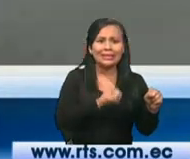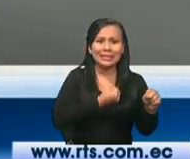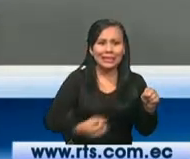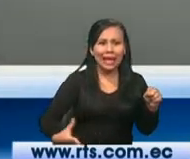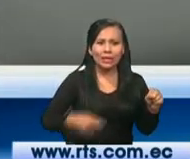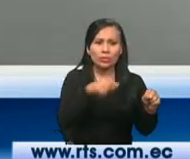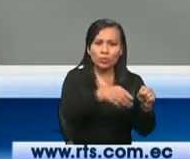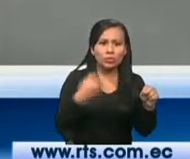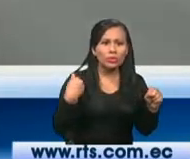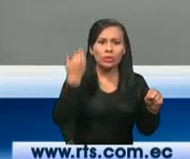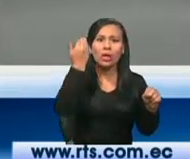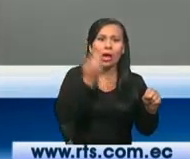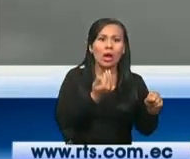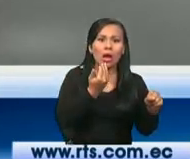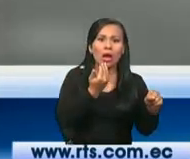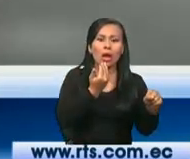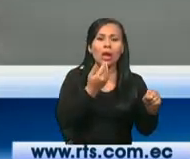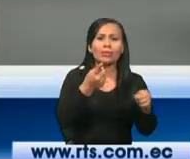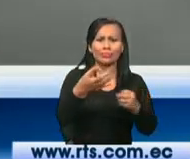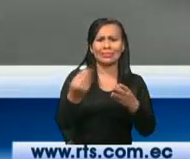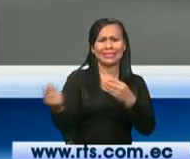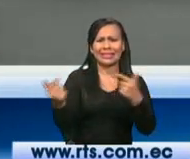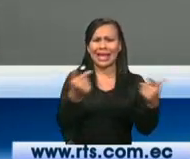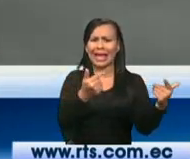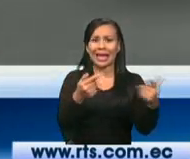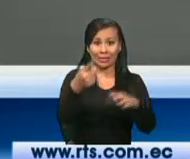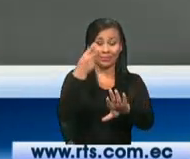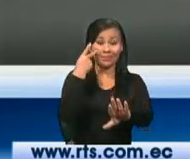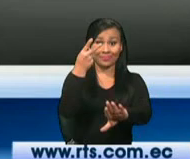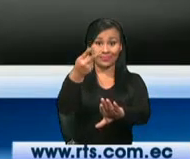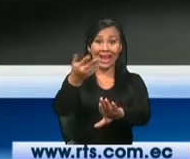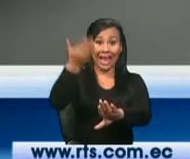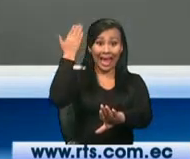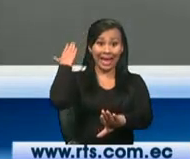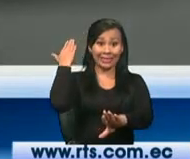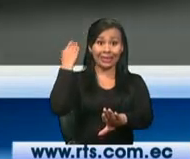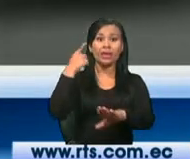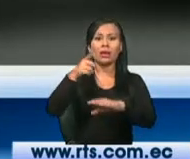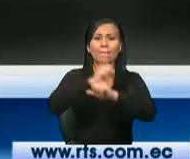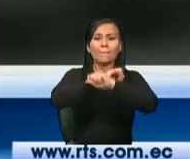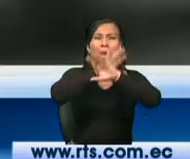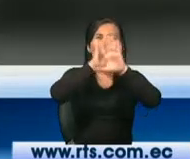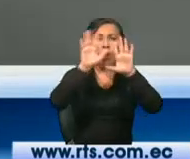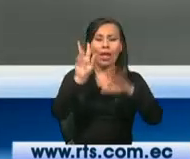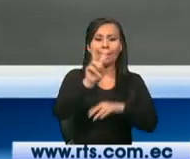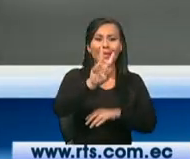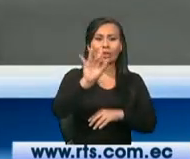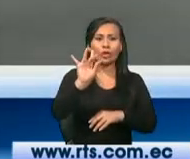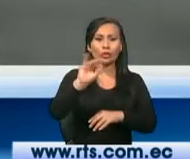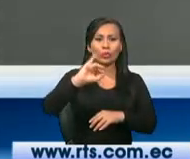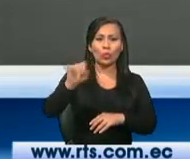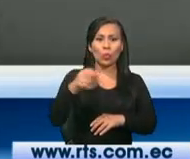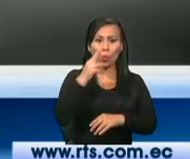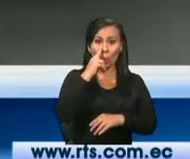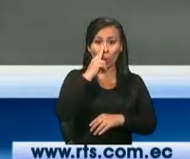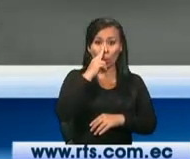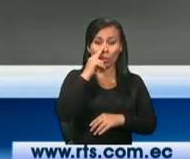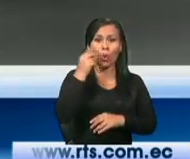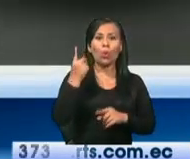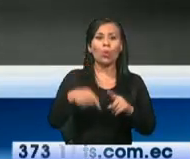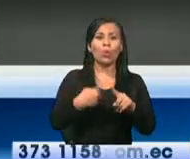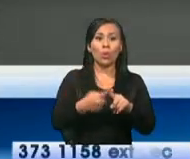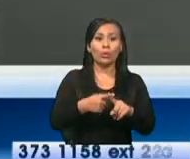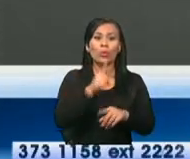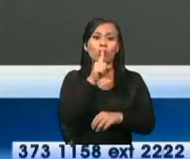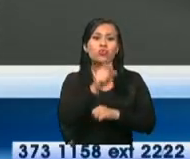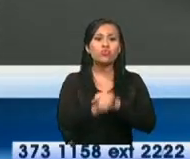cortada. Algo similar, aunque en franca desventaja, fue lo que se presentó la madrugada del 28 de junio, cuando la celebración de un